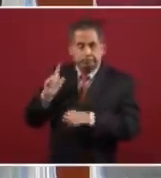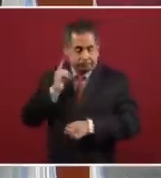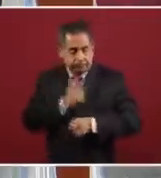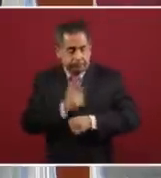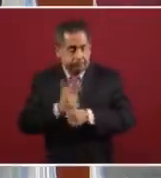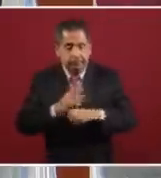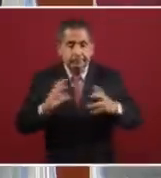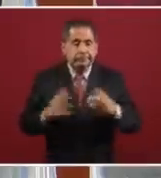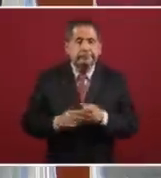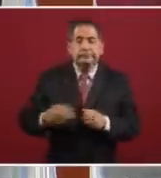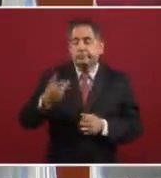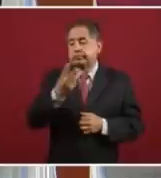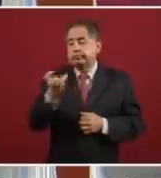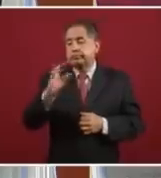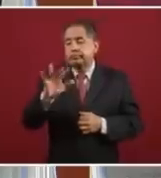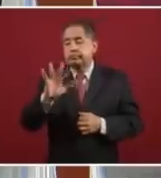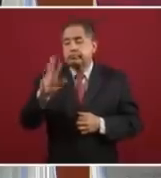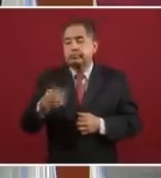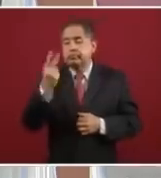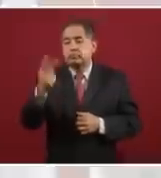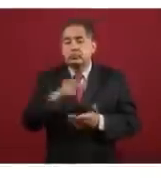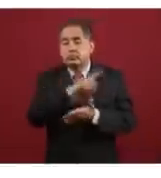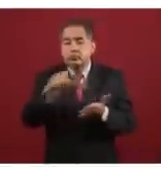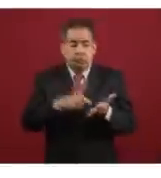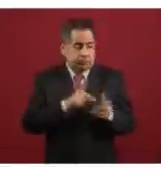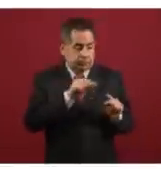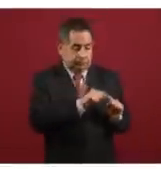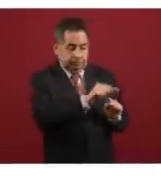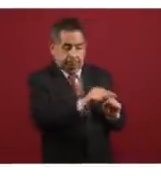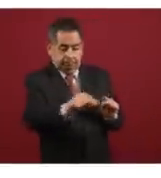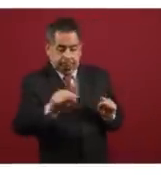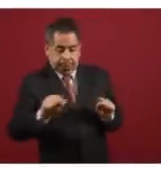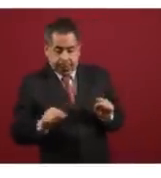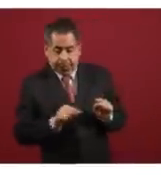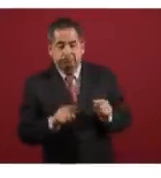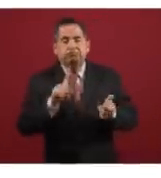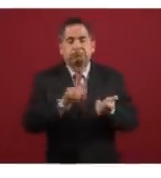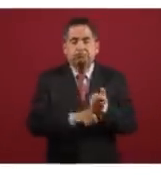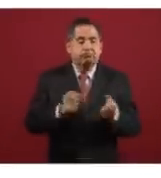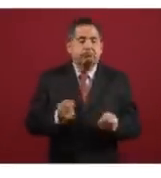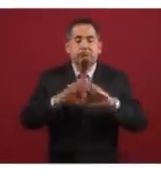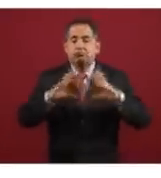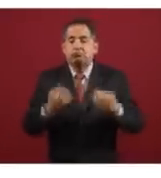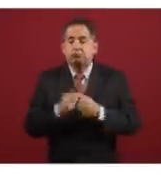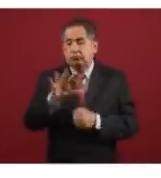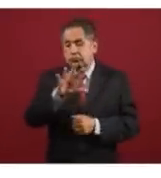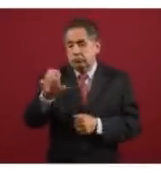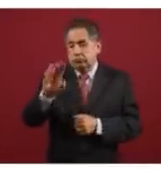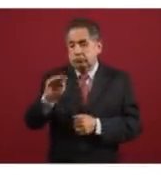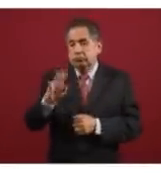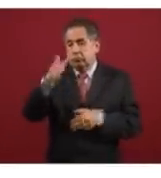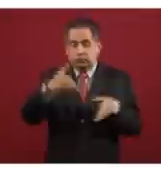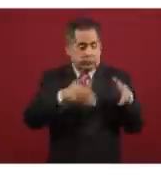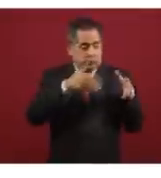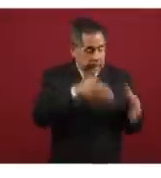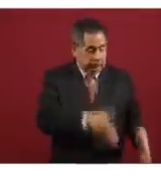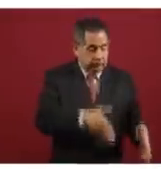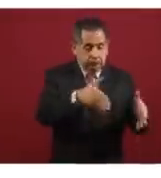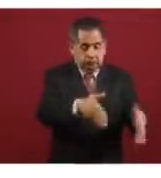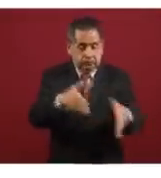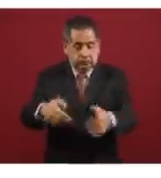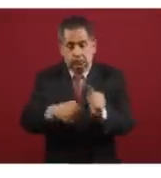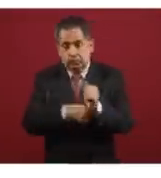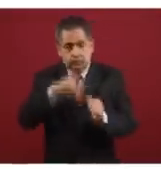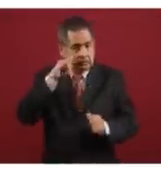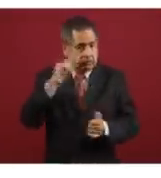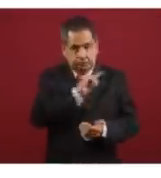identificado 352 sitios de inhumación donde se han encontrado 594 fosas clandestinas, en donde ha